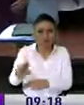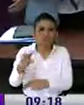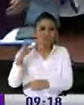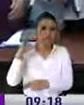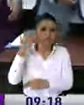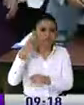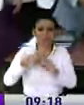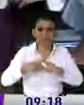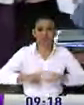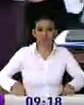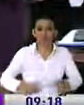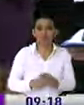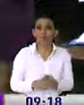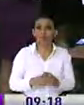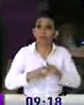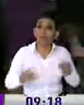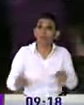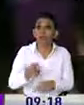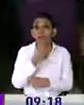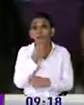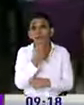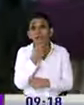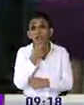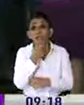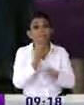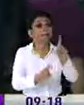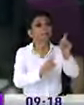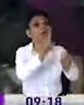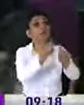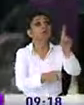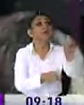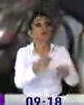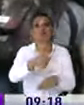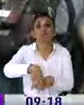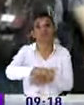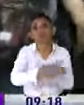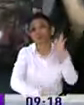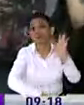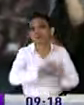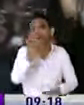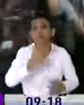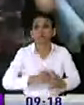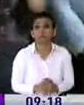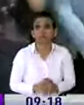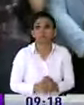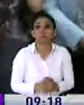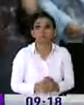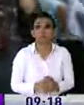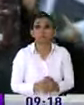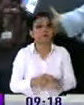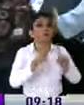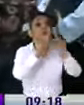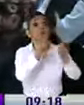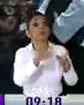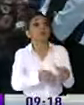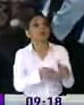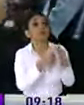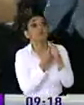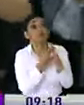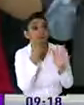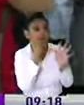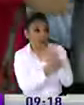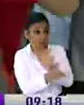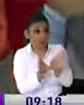los periodistas piden que accedan a responder preguntas, ellos prefieren irse. Están abriendo un expediente en el Comité de Ética del